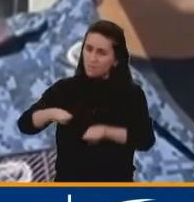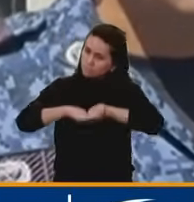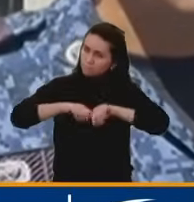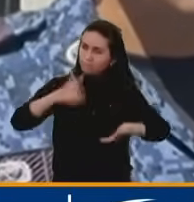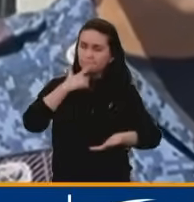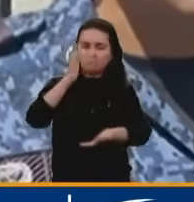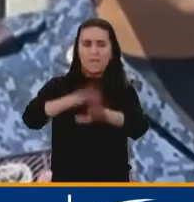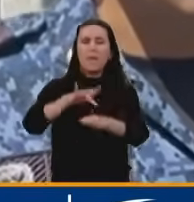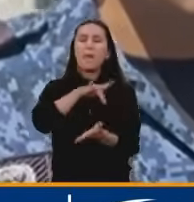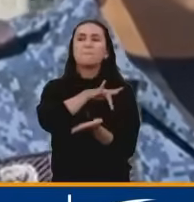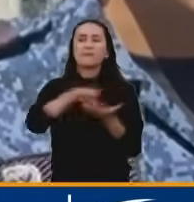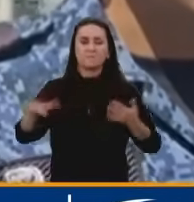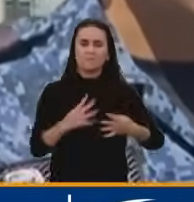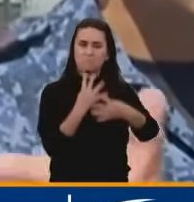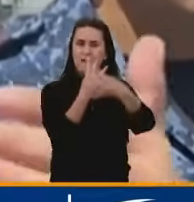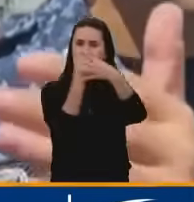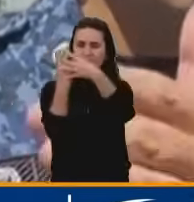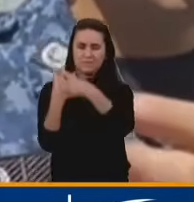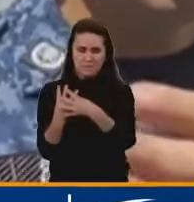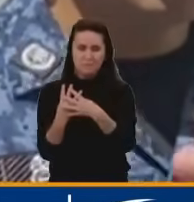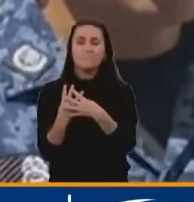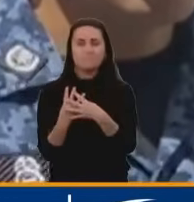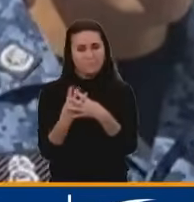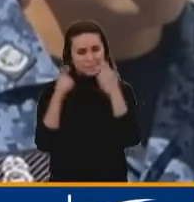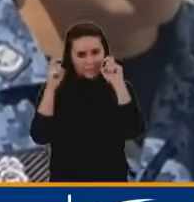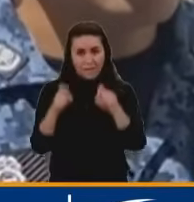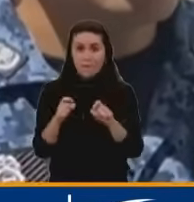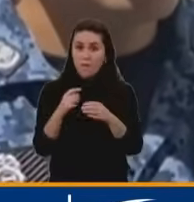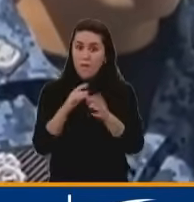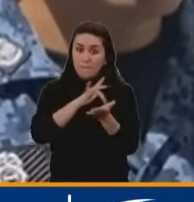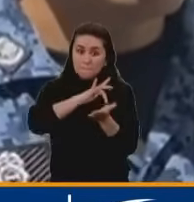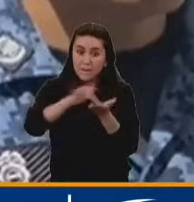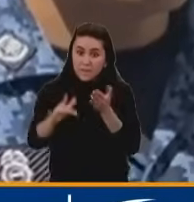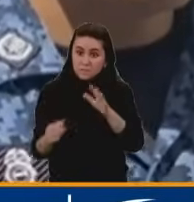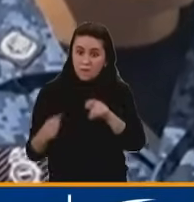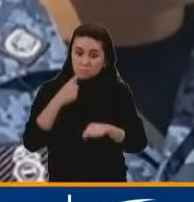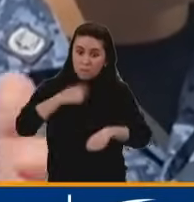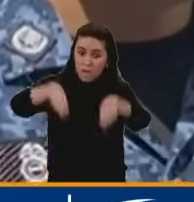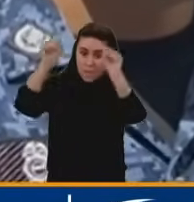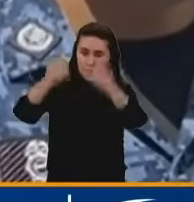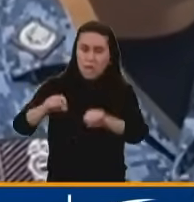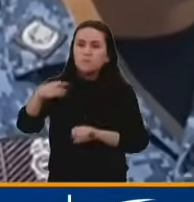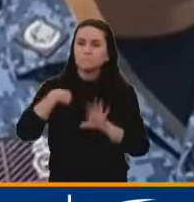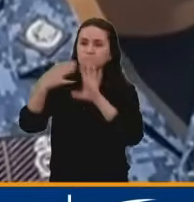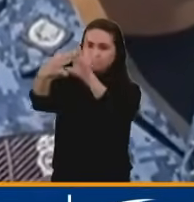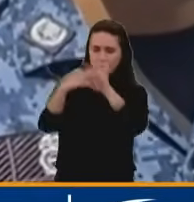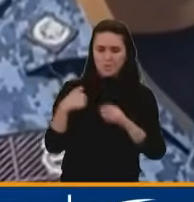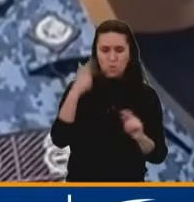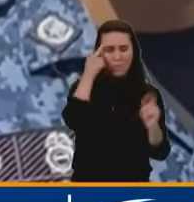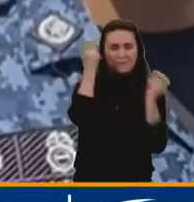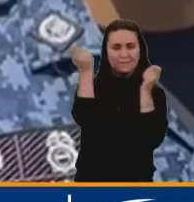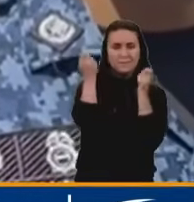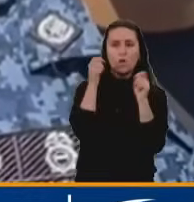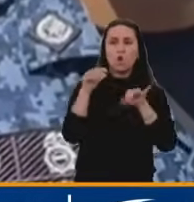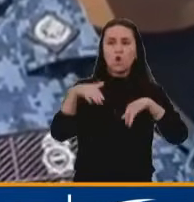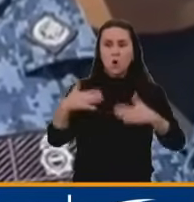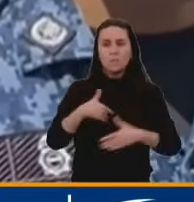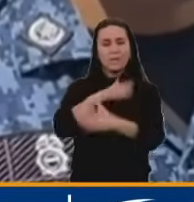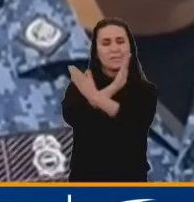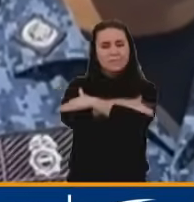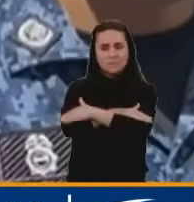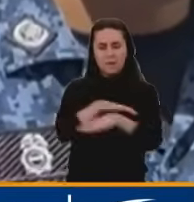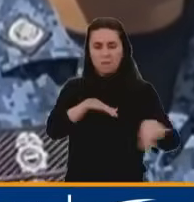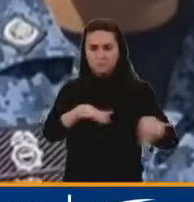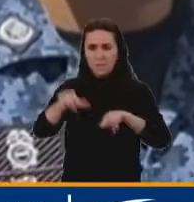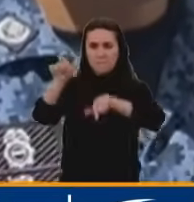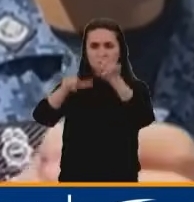carcelaria de tal modo que tengamos herramientas adicionales no solo para mantener la disciplina carcelaria que